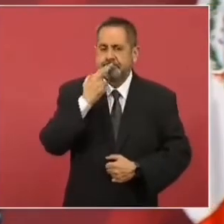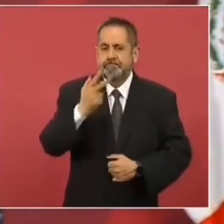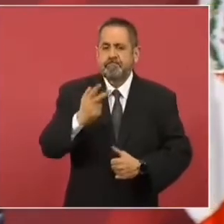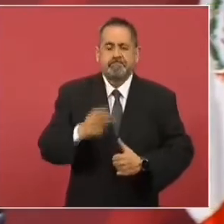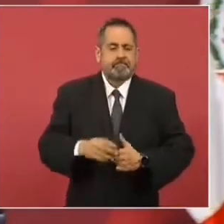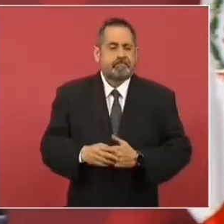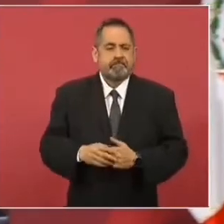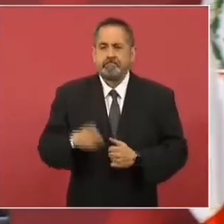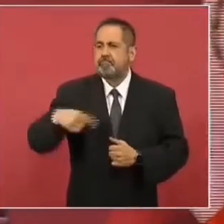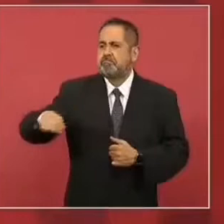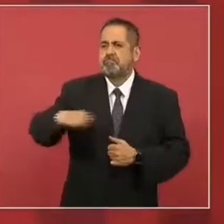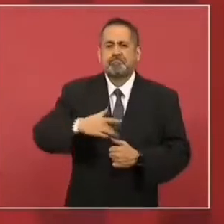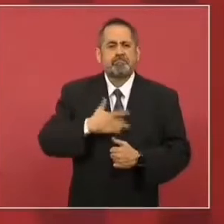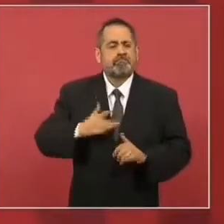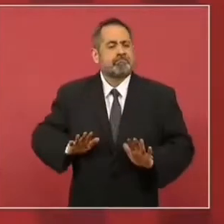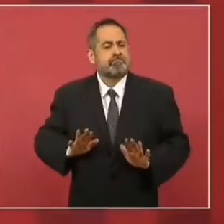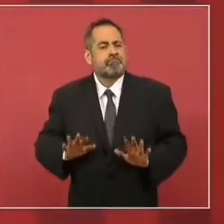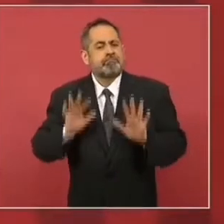en bienestar,